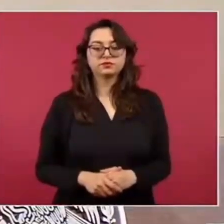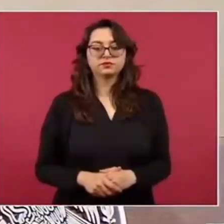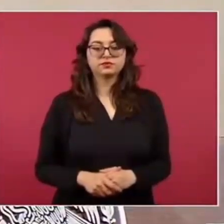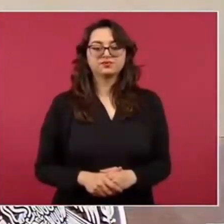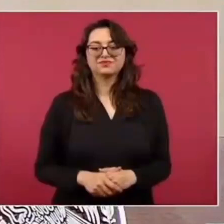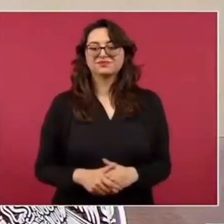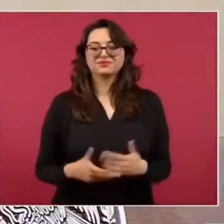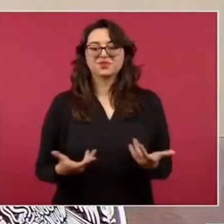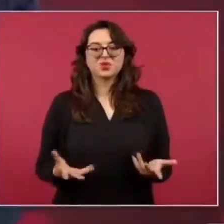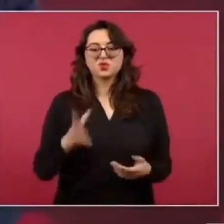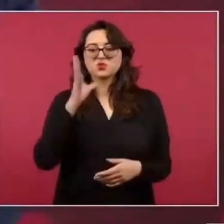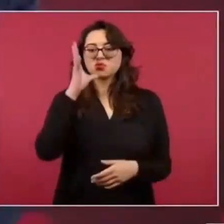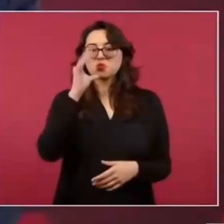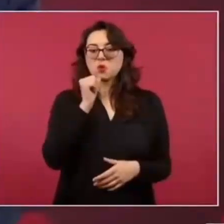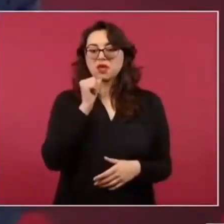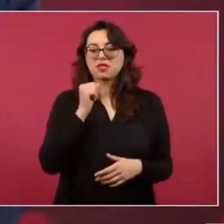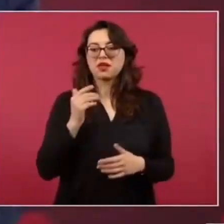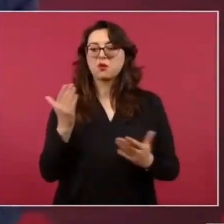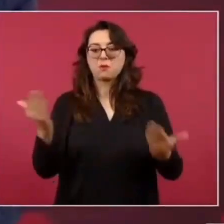extrapolar experiencias,